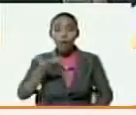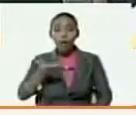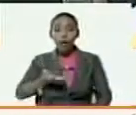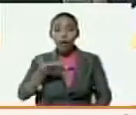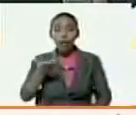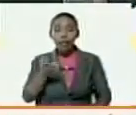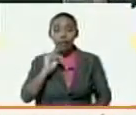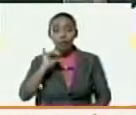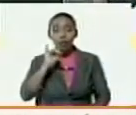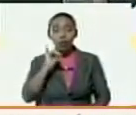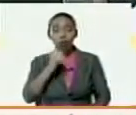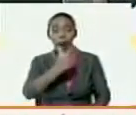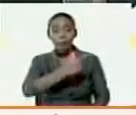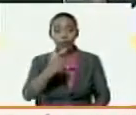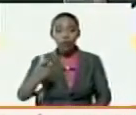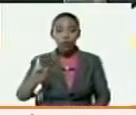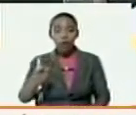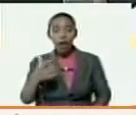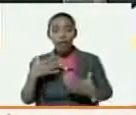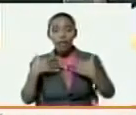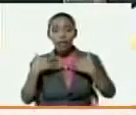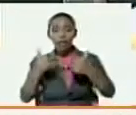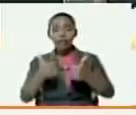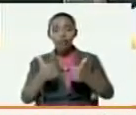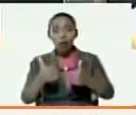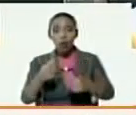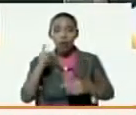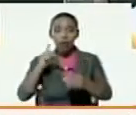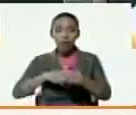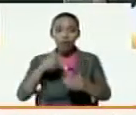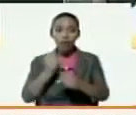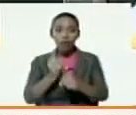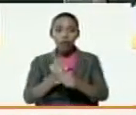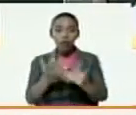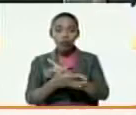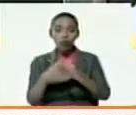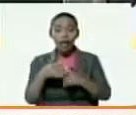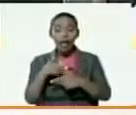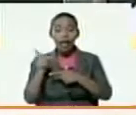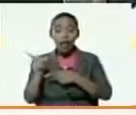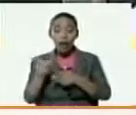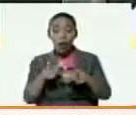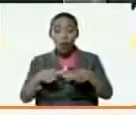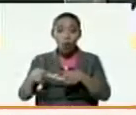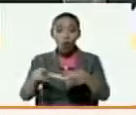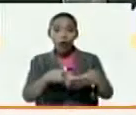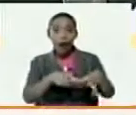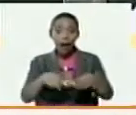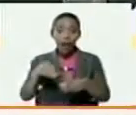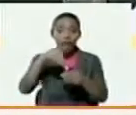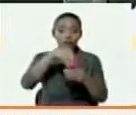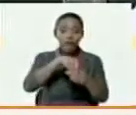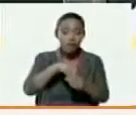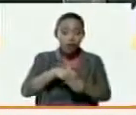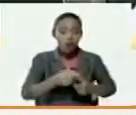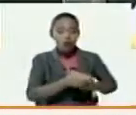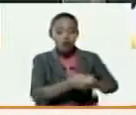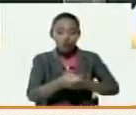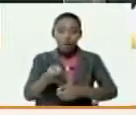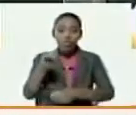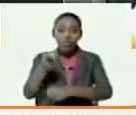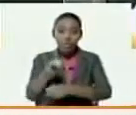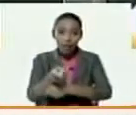la información al personal de salud también es bien importante mantener los espacios donde permanecemos josh no habitamos